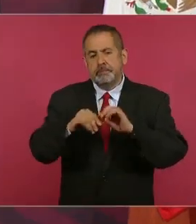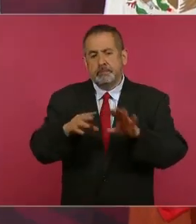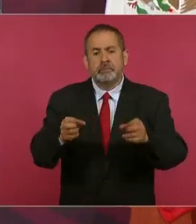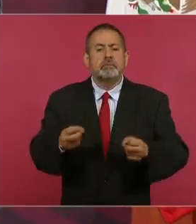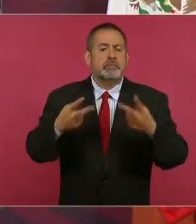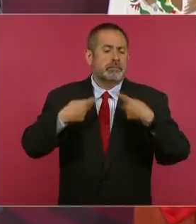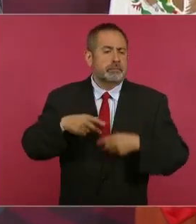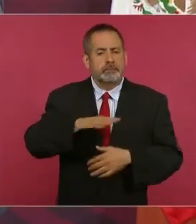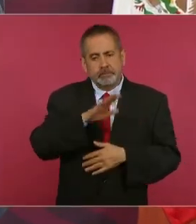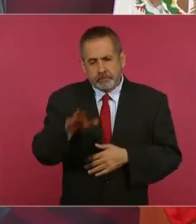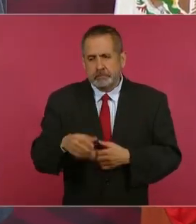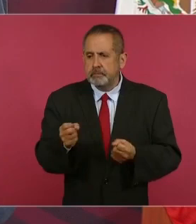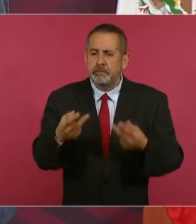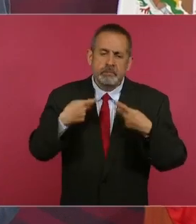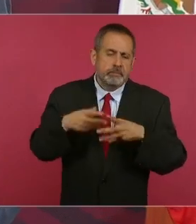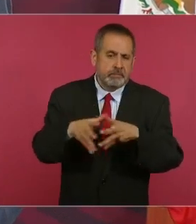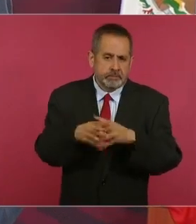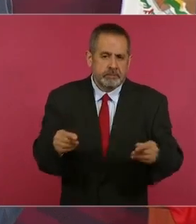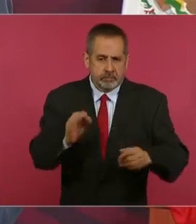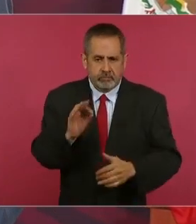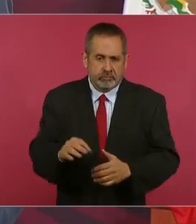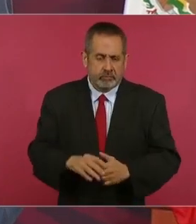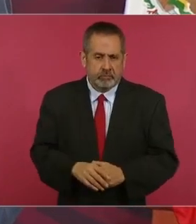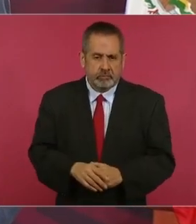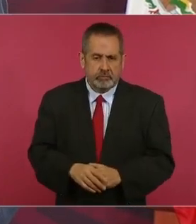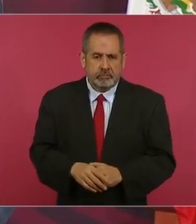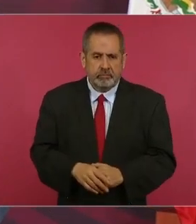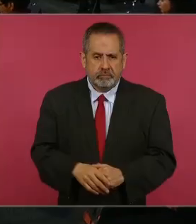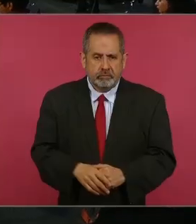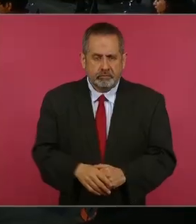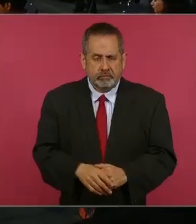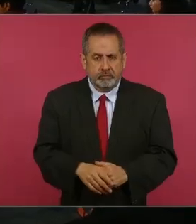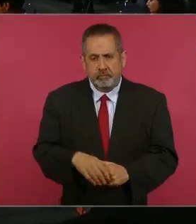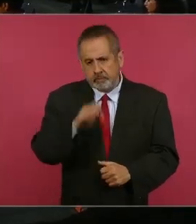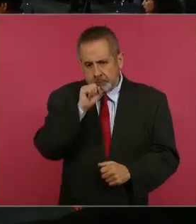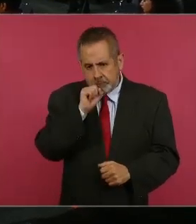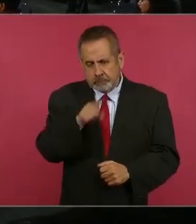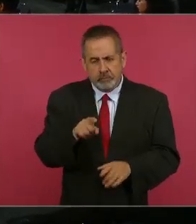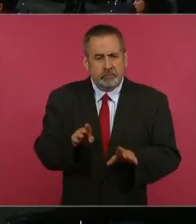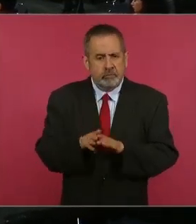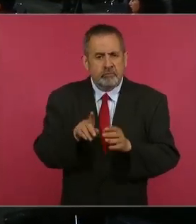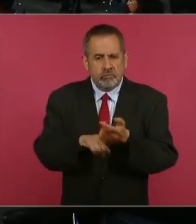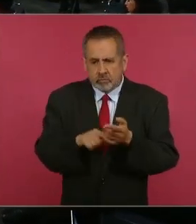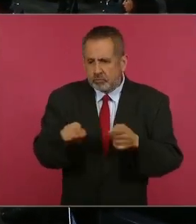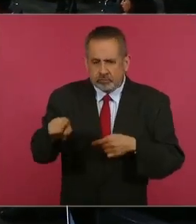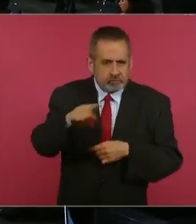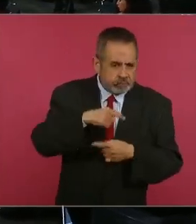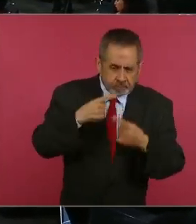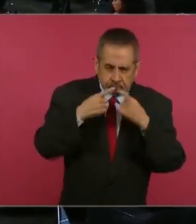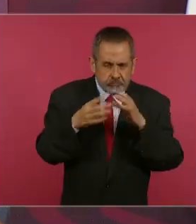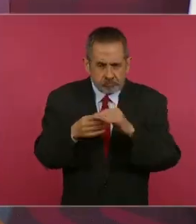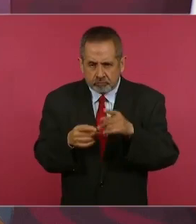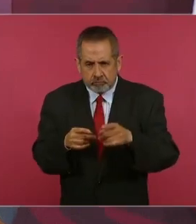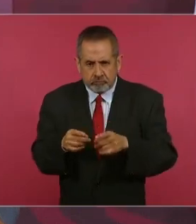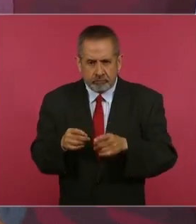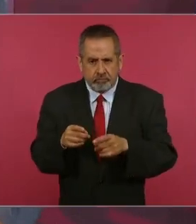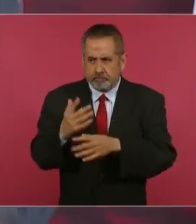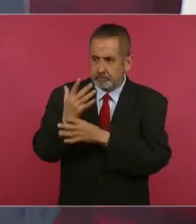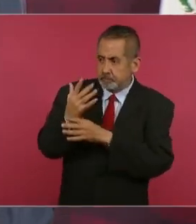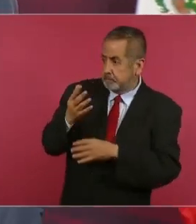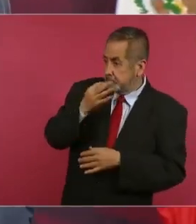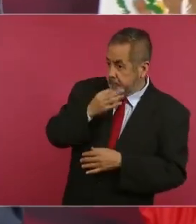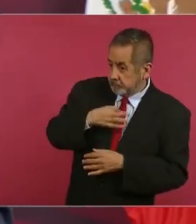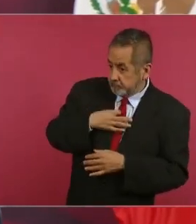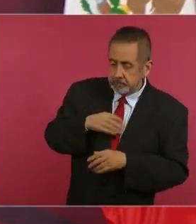cuántos fallecidos, desaparecidos. Por lo mismo nos quedamos con los datos que